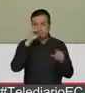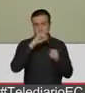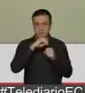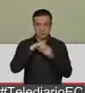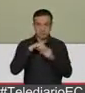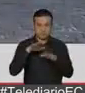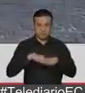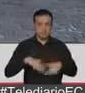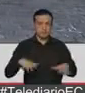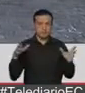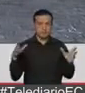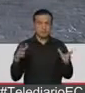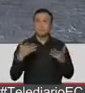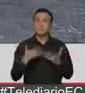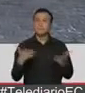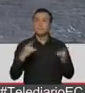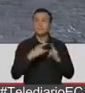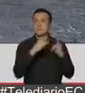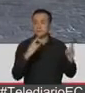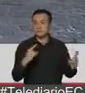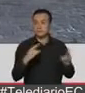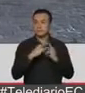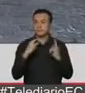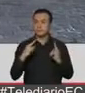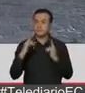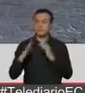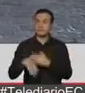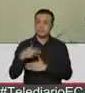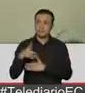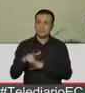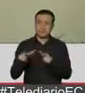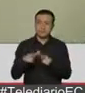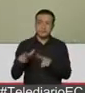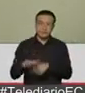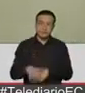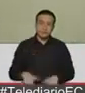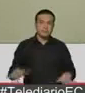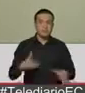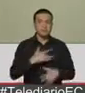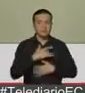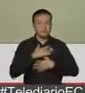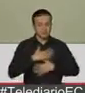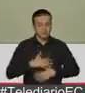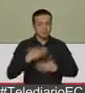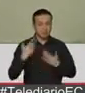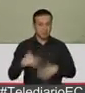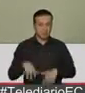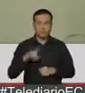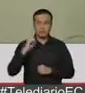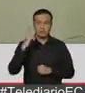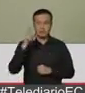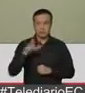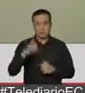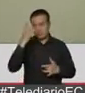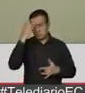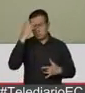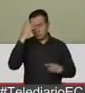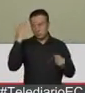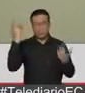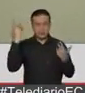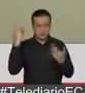este centro de salud se instalaron carpas en los exteriores de este lugar tenemos la gran satisfacción de haber dado de alta al primer paciente